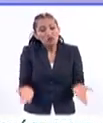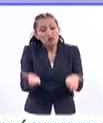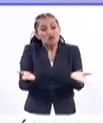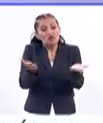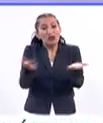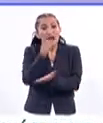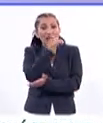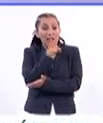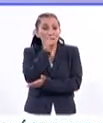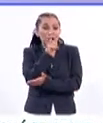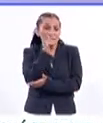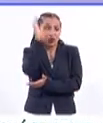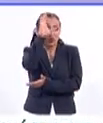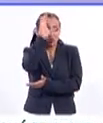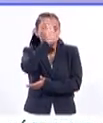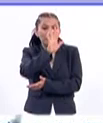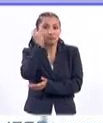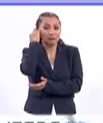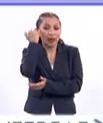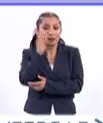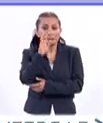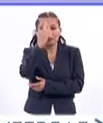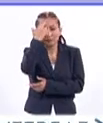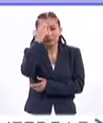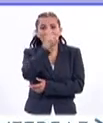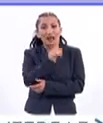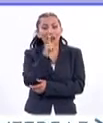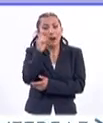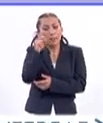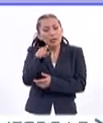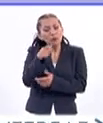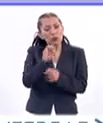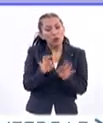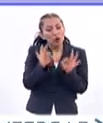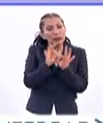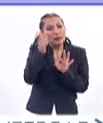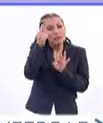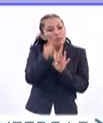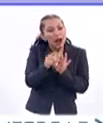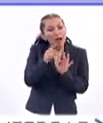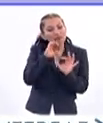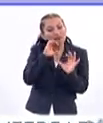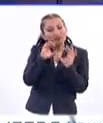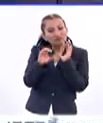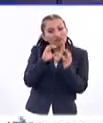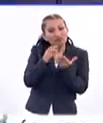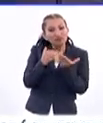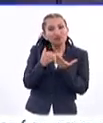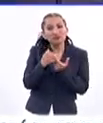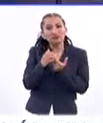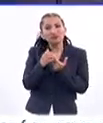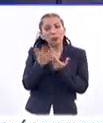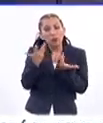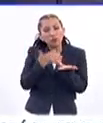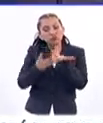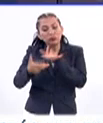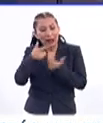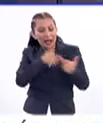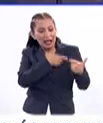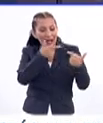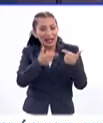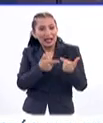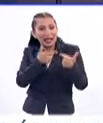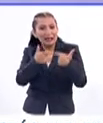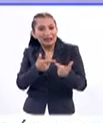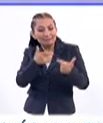reimpulso a las culturas indígenas. Recordemos que la lengua es parte importante para el tránsito de generación